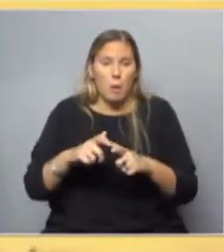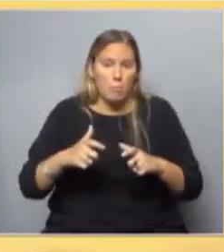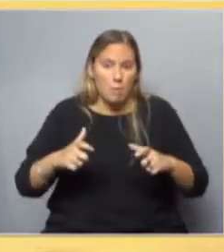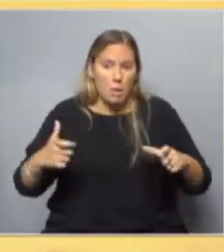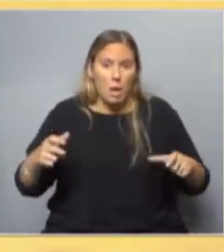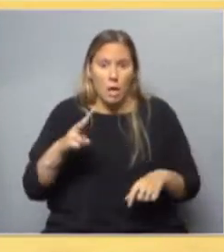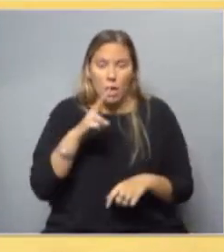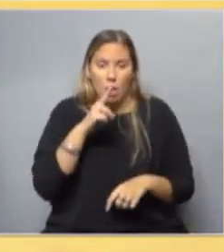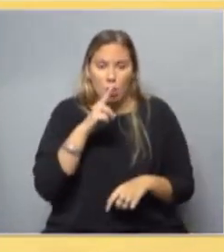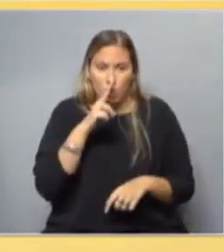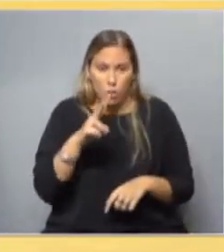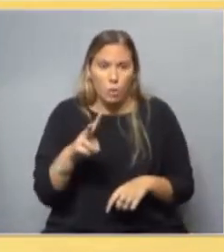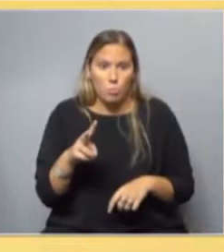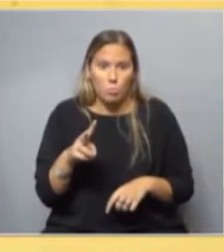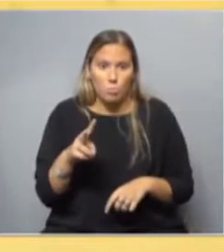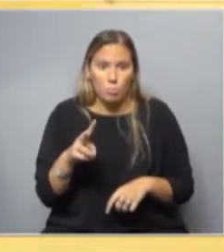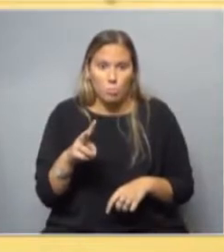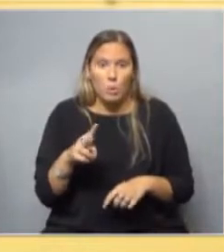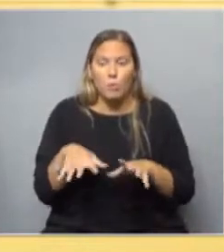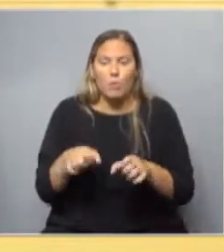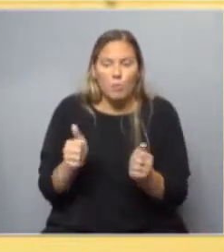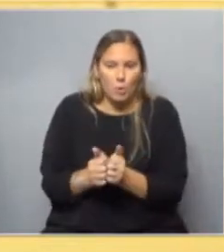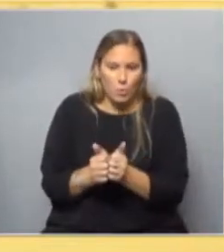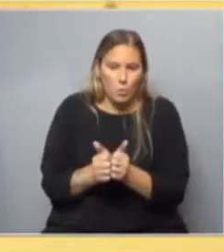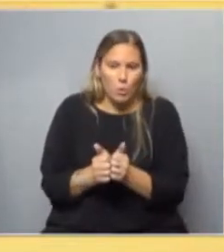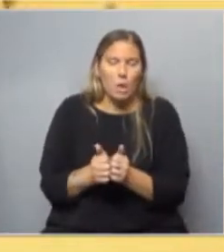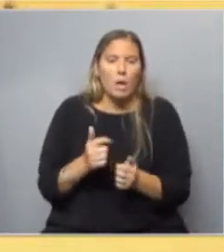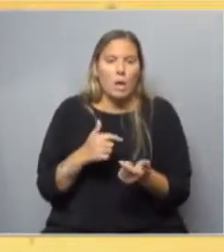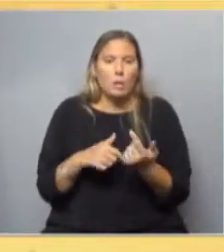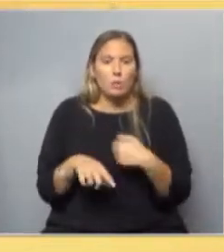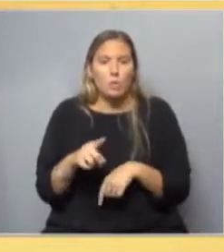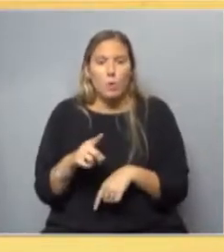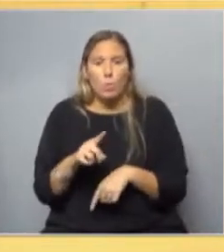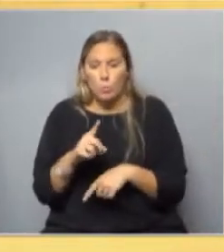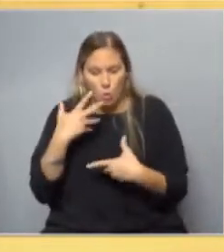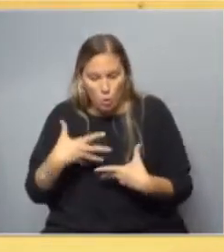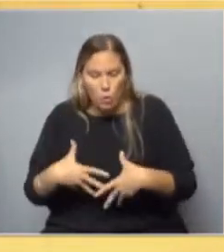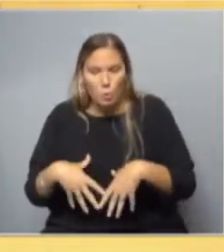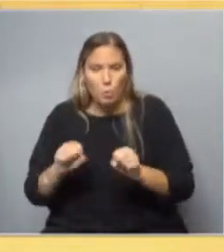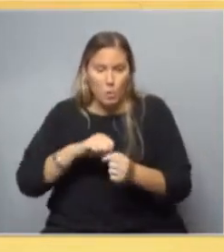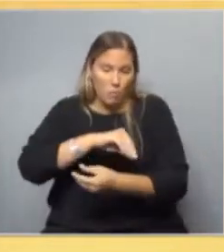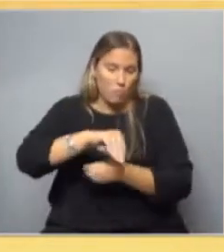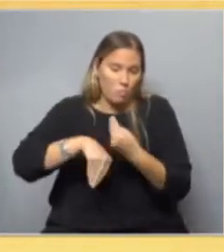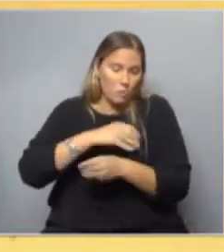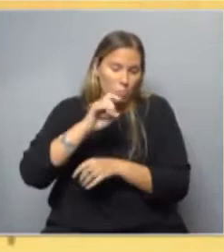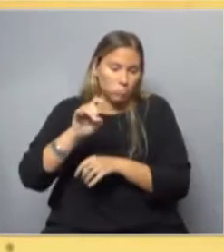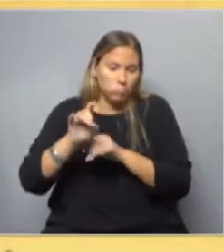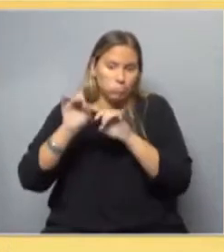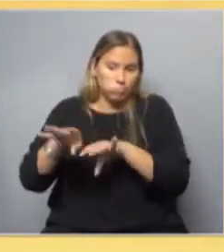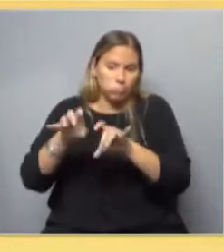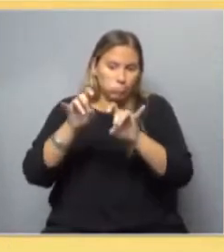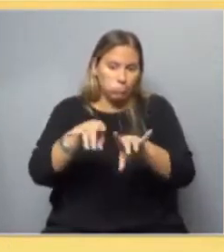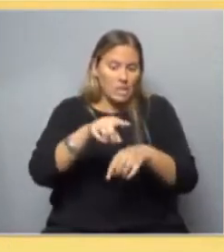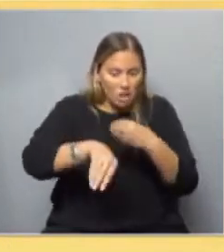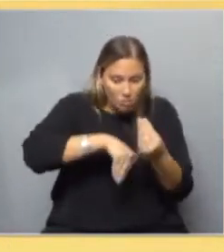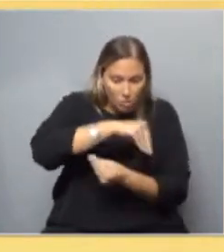de 2.000 cuando son convivientes. Entonces, si hay un caso que no es detectado, en la familia va a contagiar. Entonces, esa